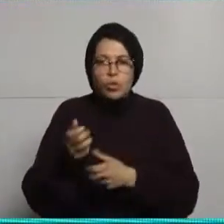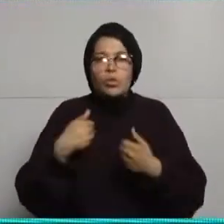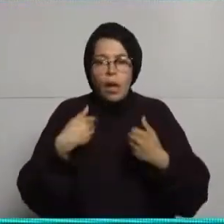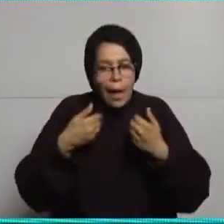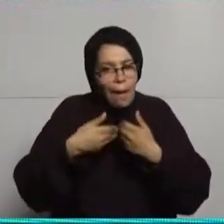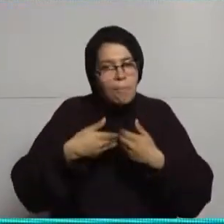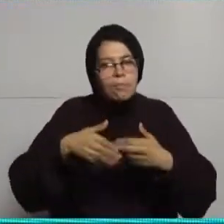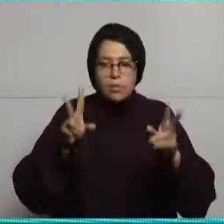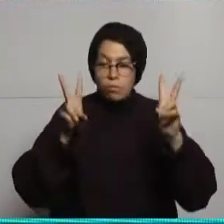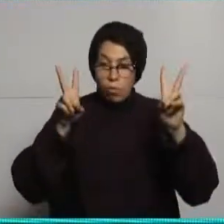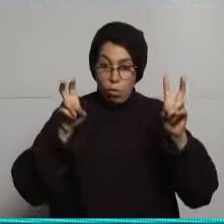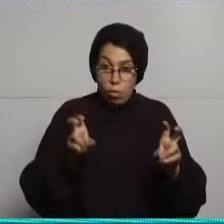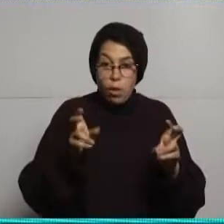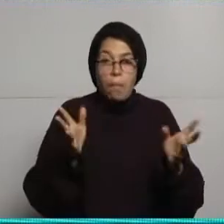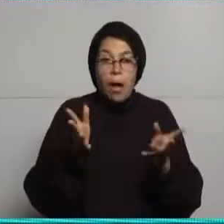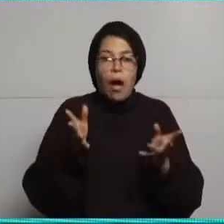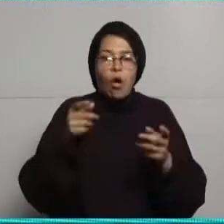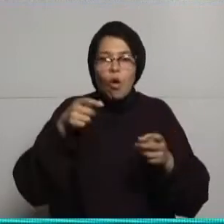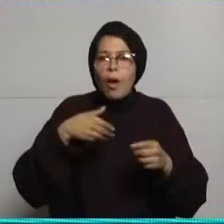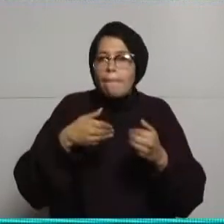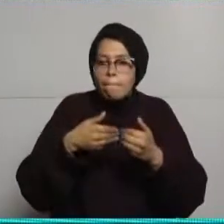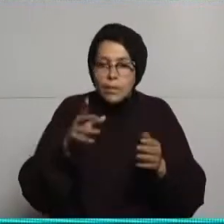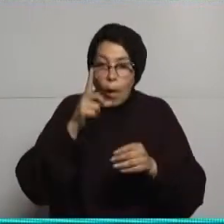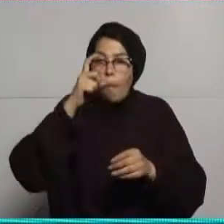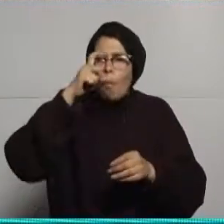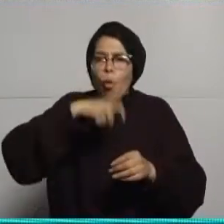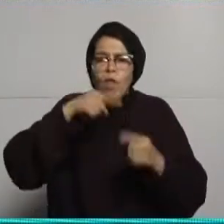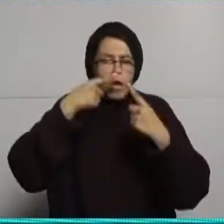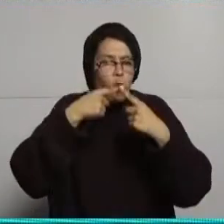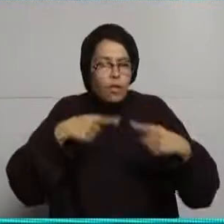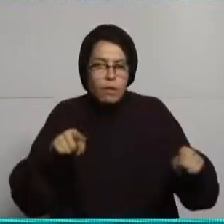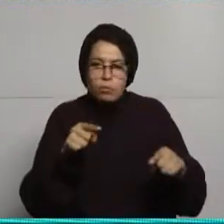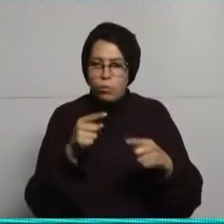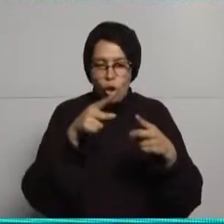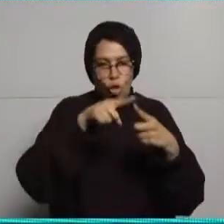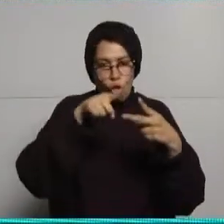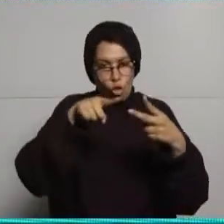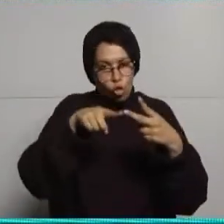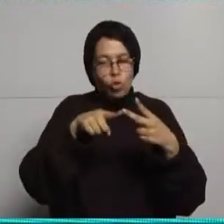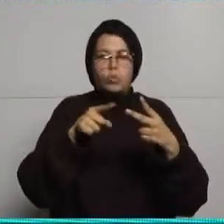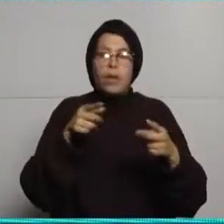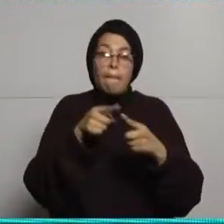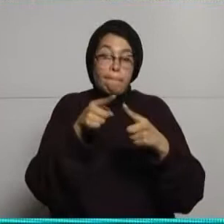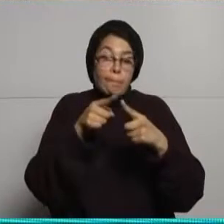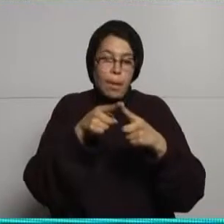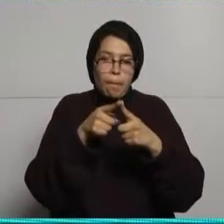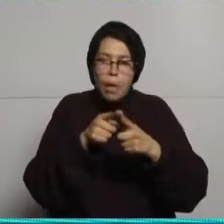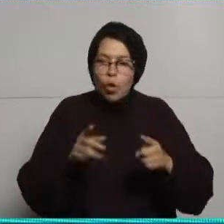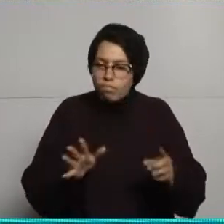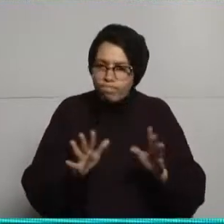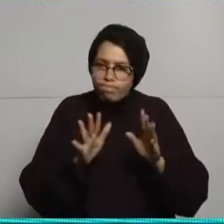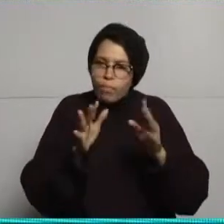diferente, el cual lo enmarcamos en 2 ejes: construcción colectiva, nuevos hábitos. Y bueno, y la verdad que con ese